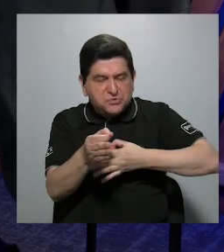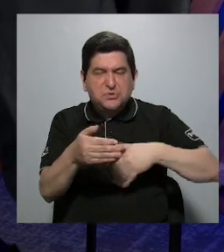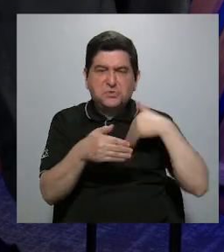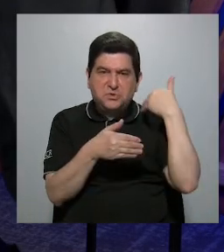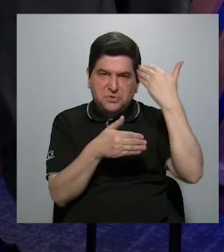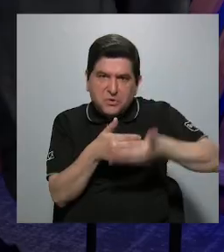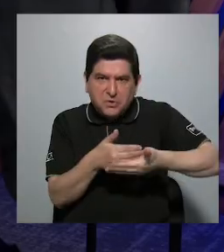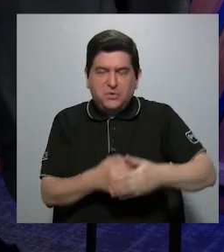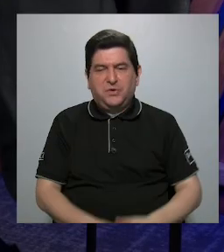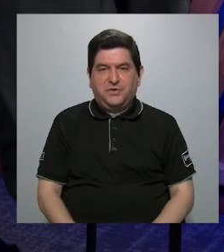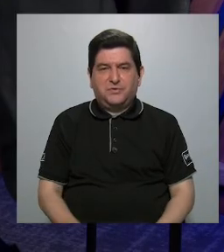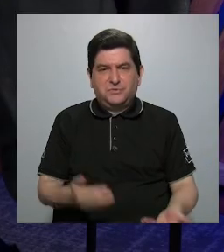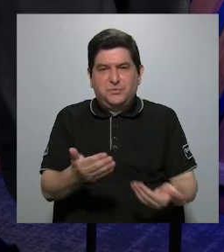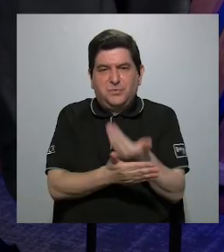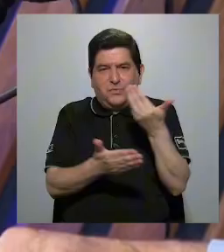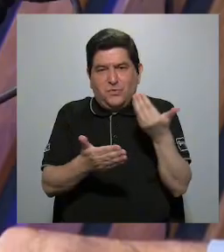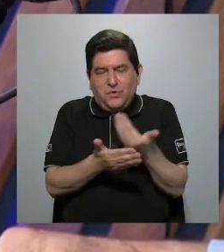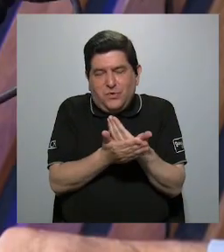sustituidos por